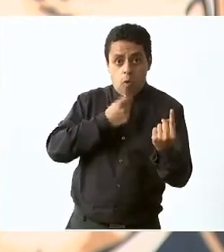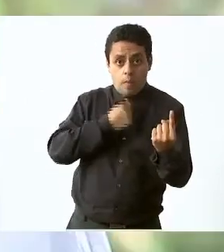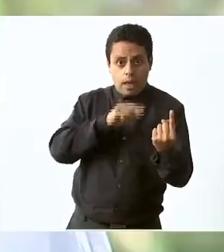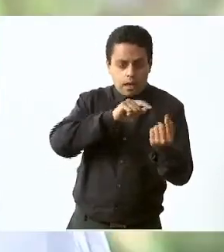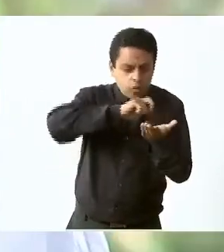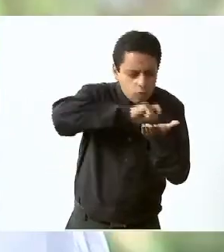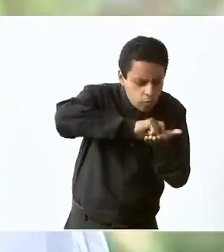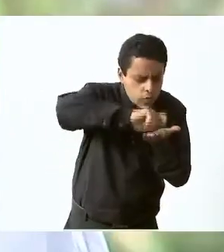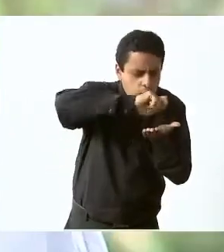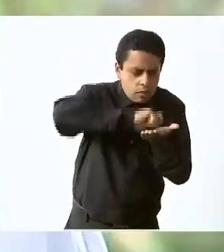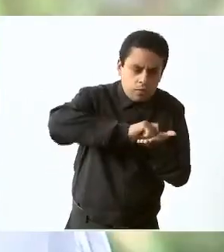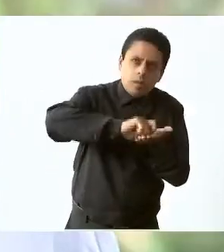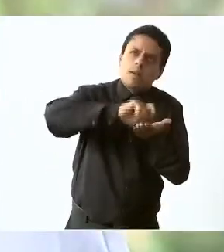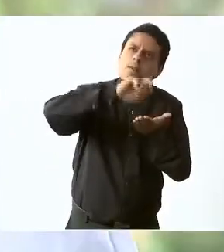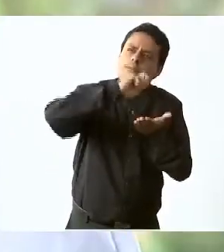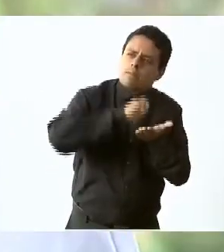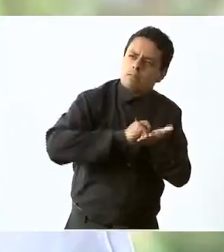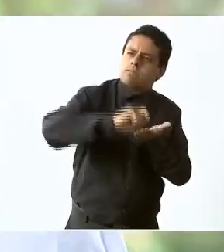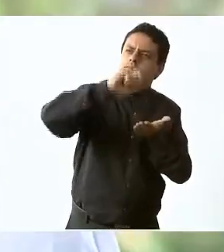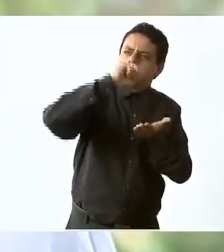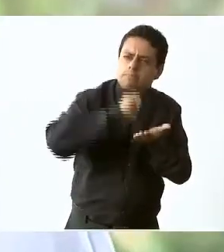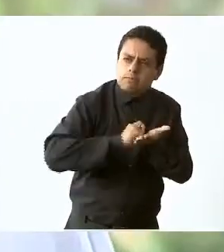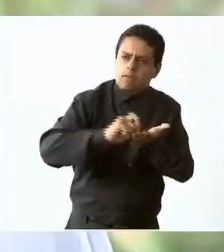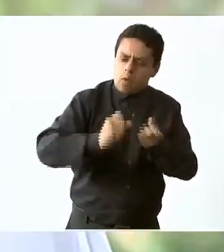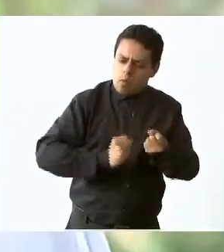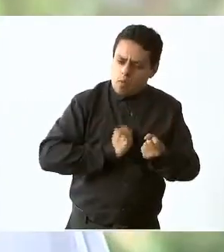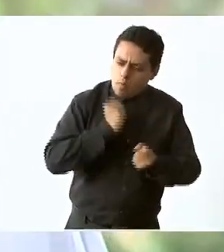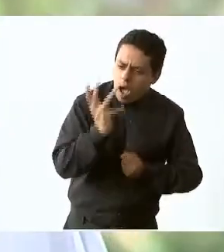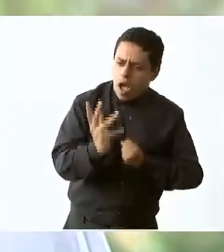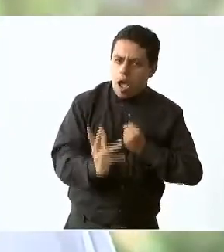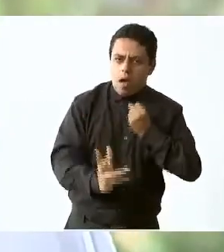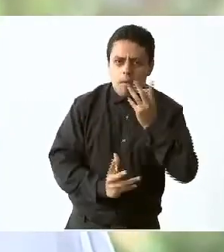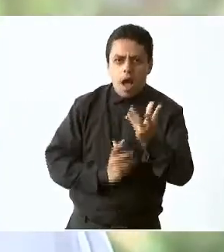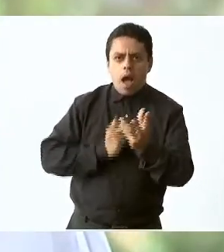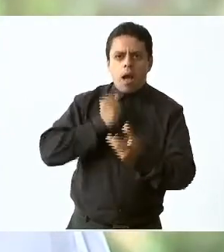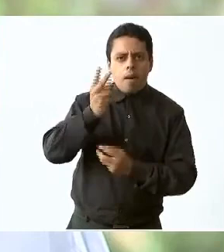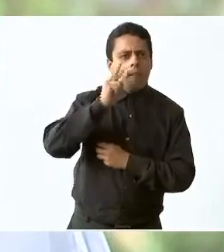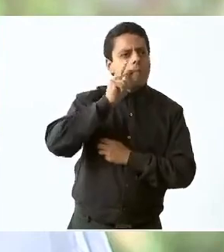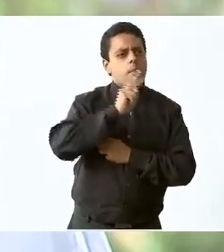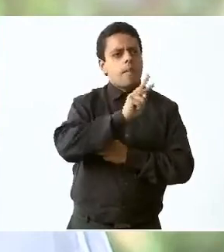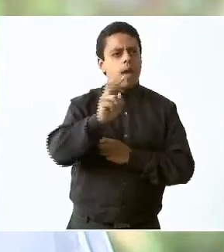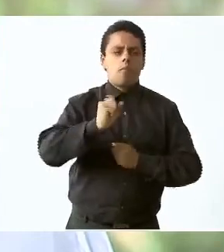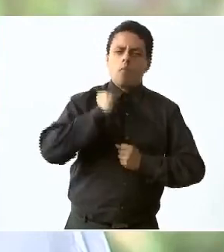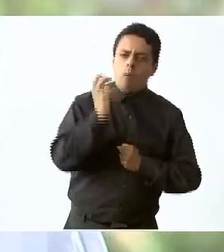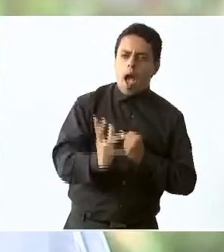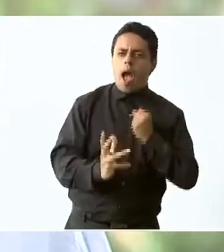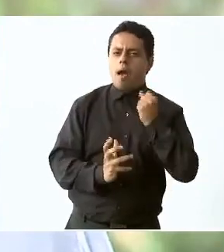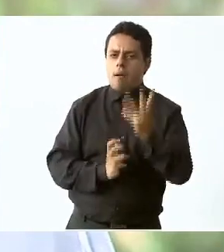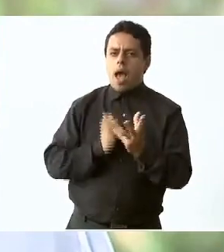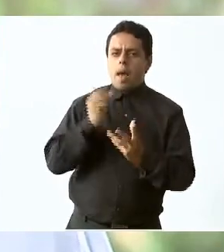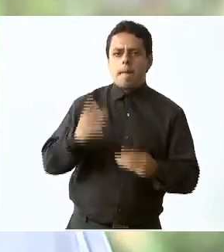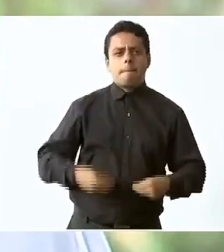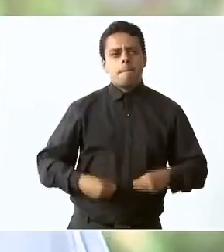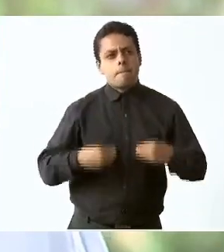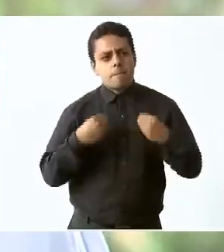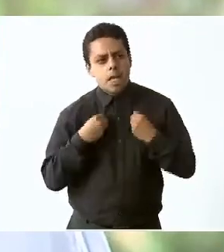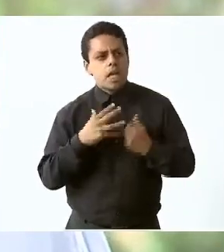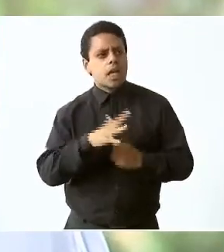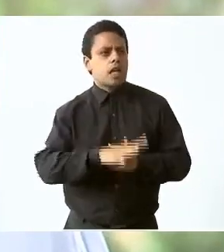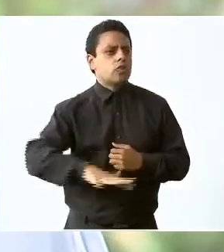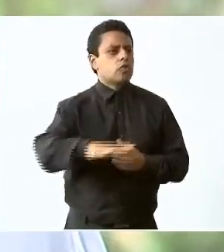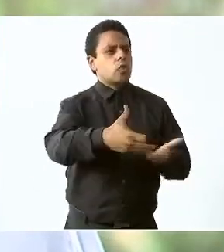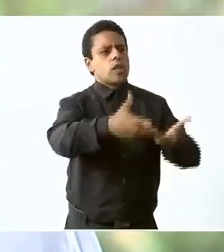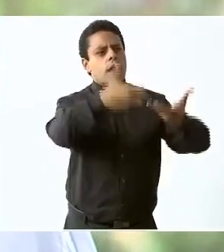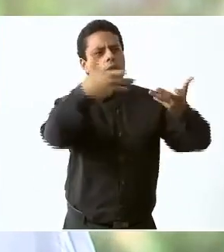poesía el medio ideal para expresar su particular cosmovisión del mundo, de la vida, del terruño